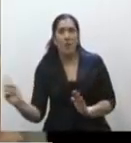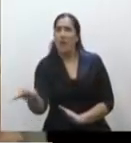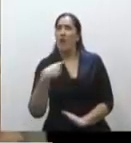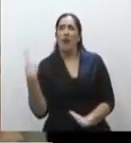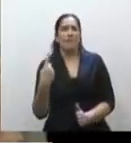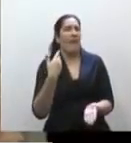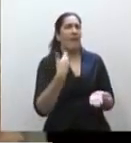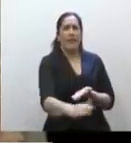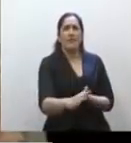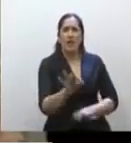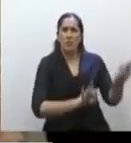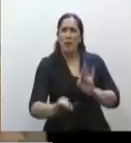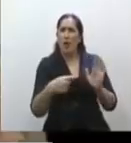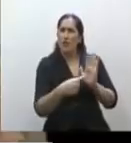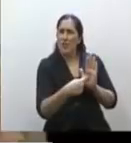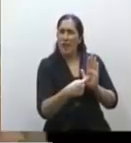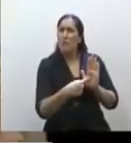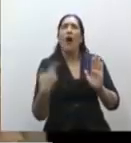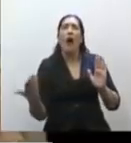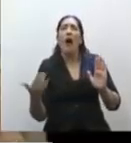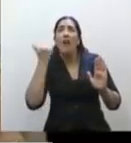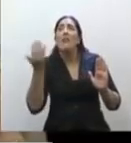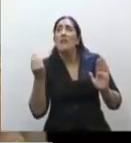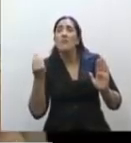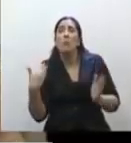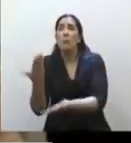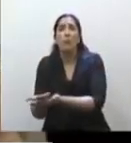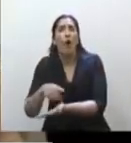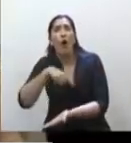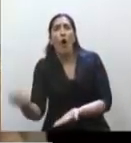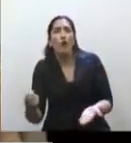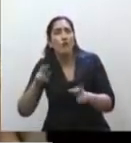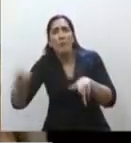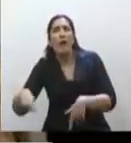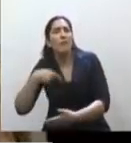rechazando un proyecto sin proponer nada alternativo.